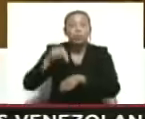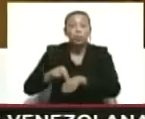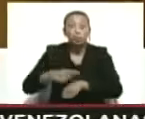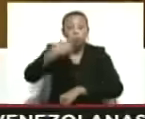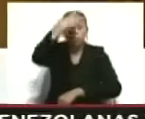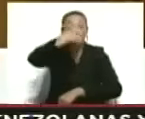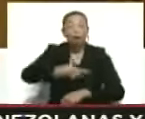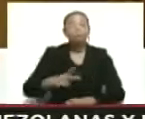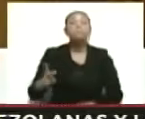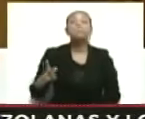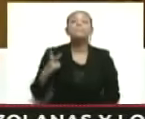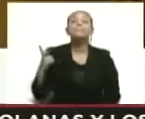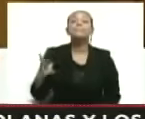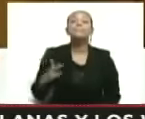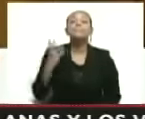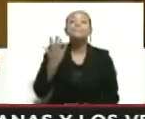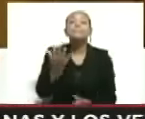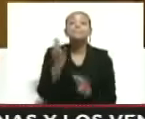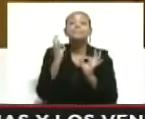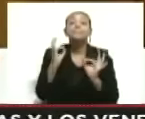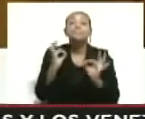supuesto, uno